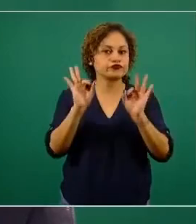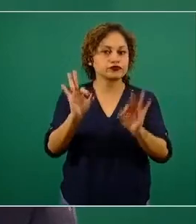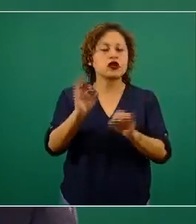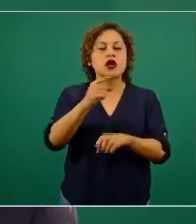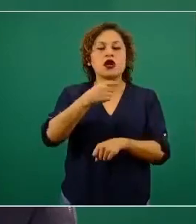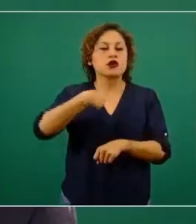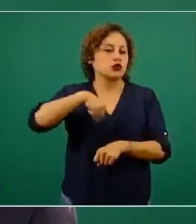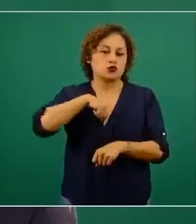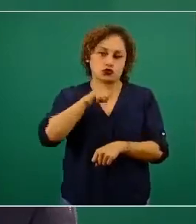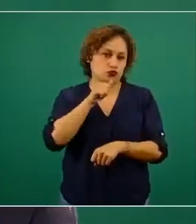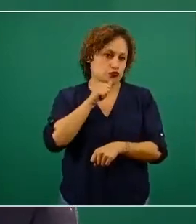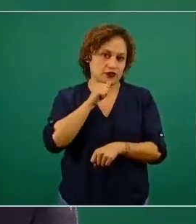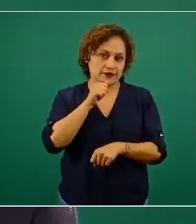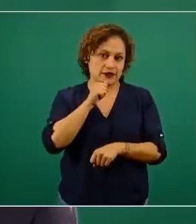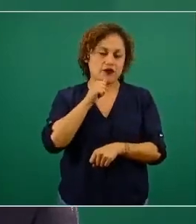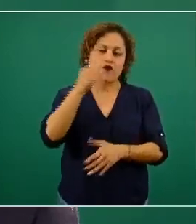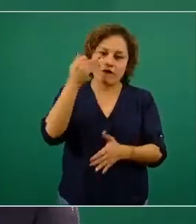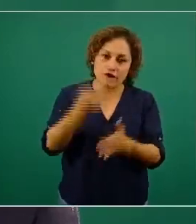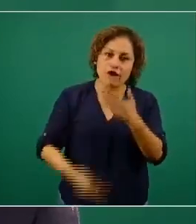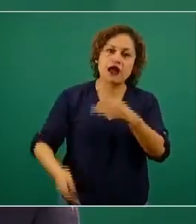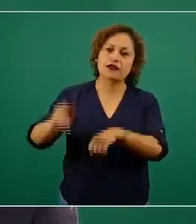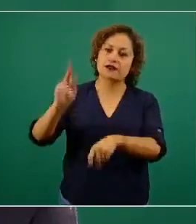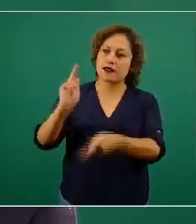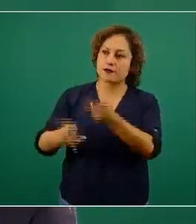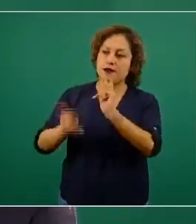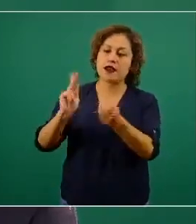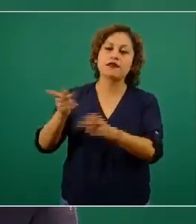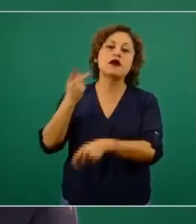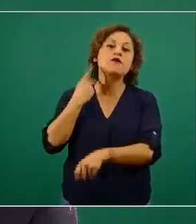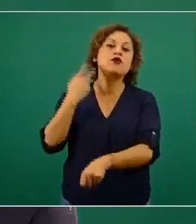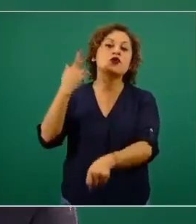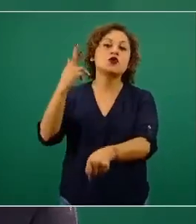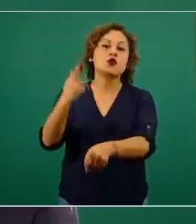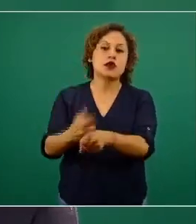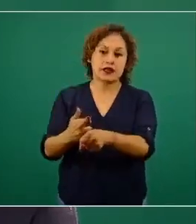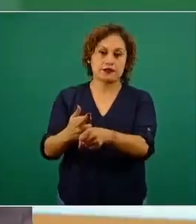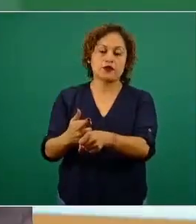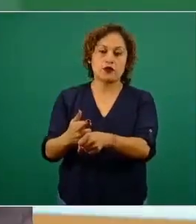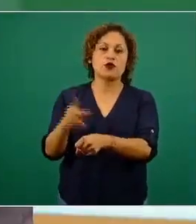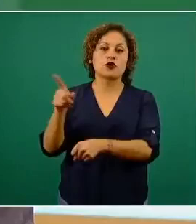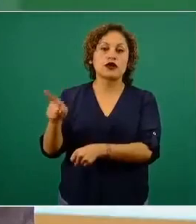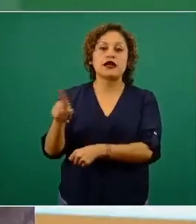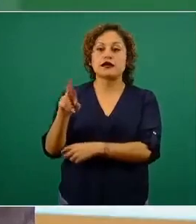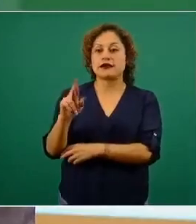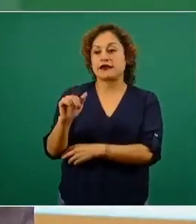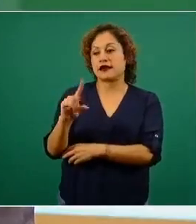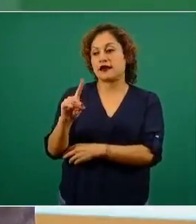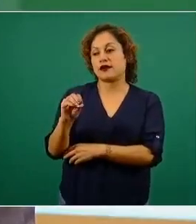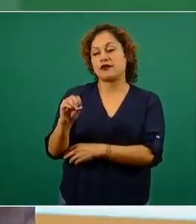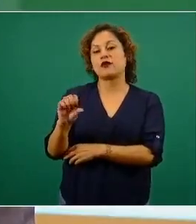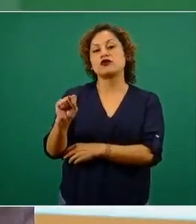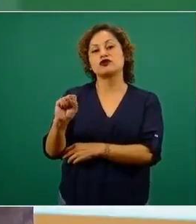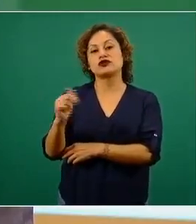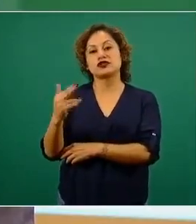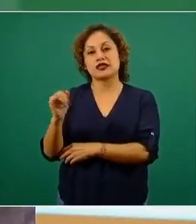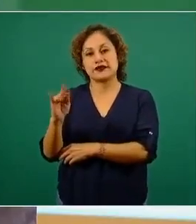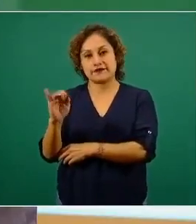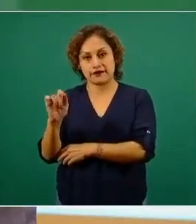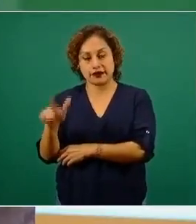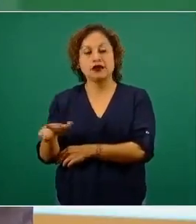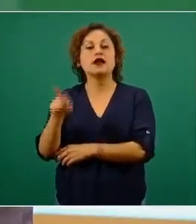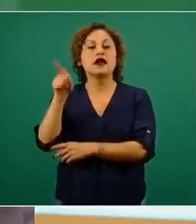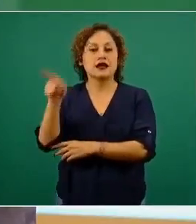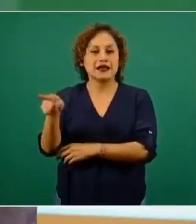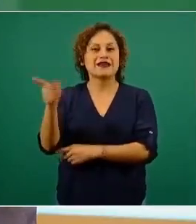conversación con el procurador del consumidor, Ricardo Sheffield, que viene aquí todos los lunes al quién